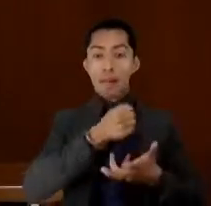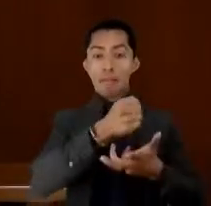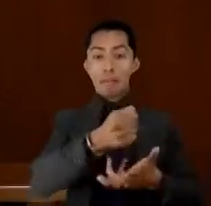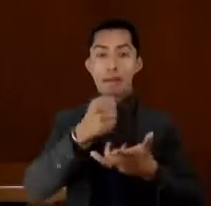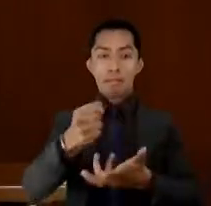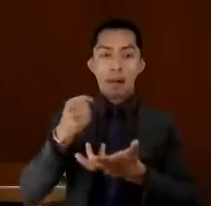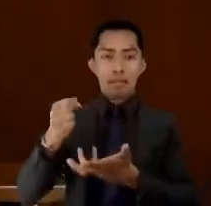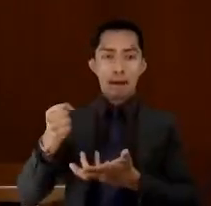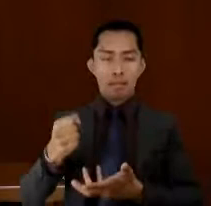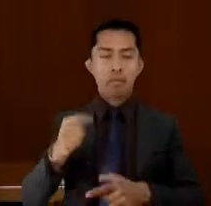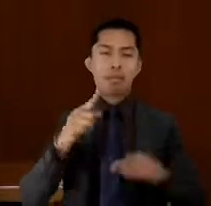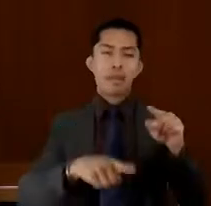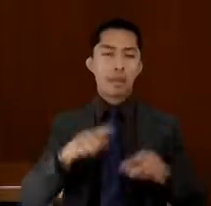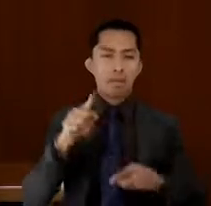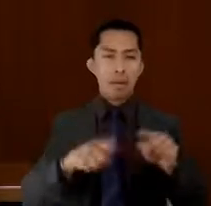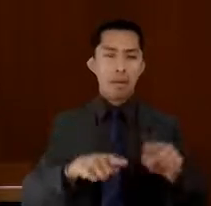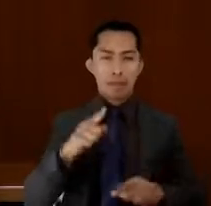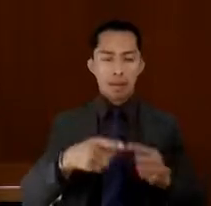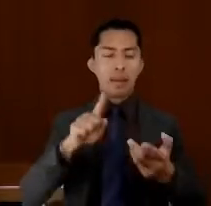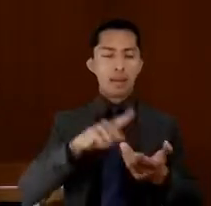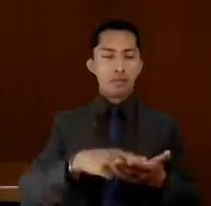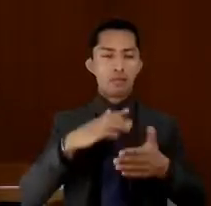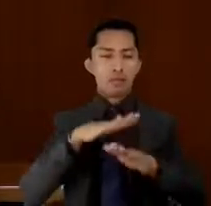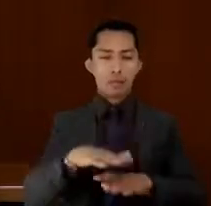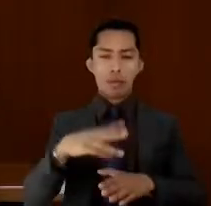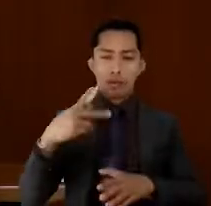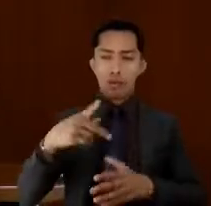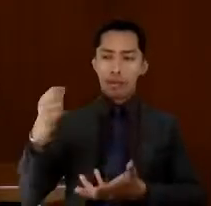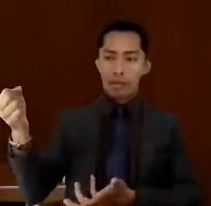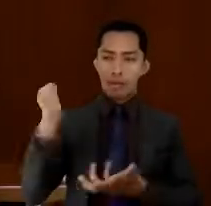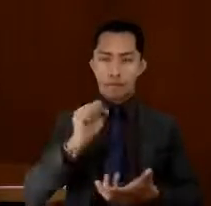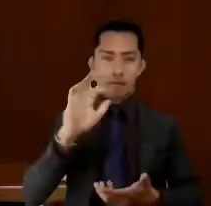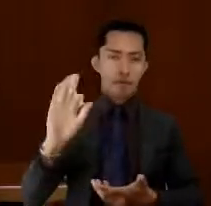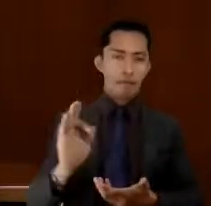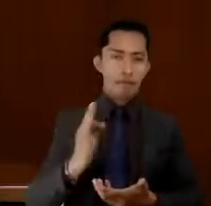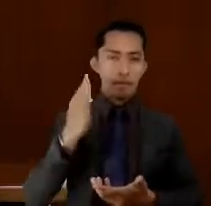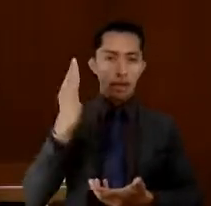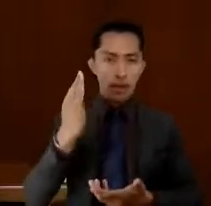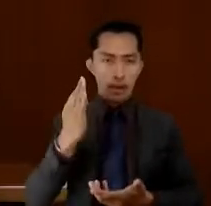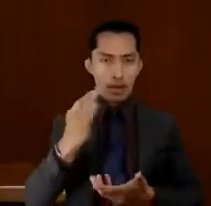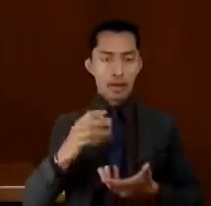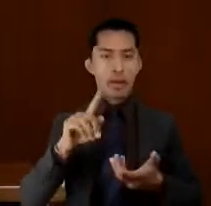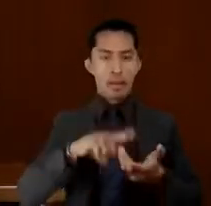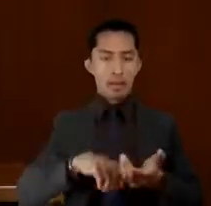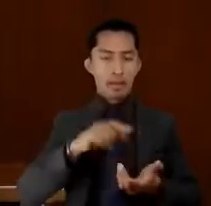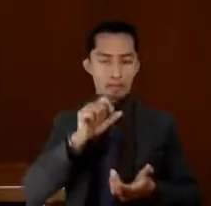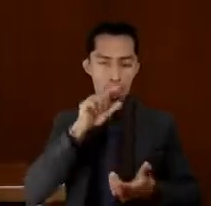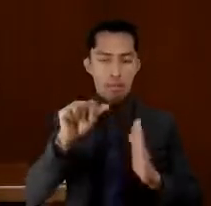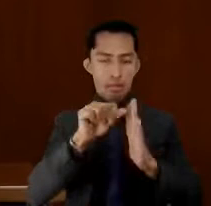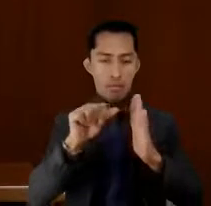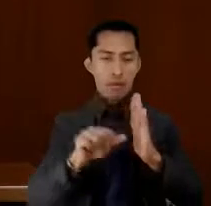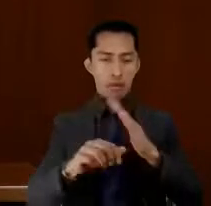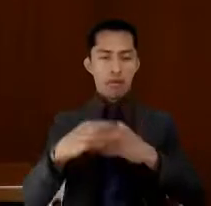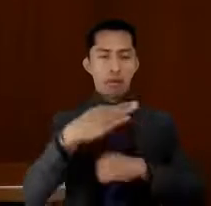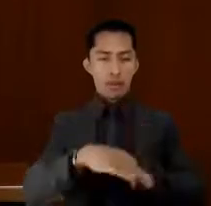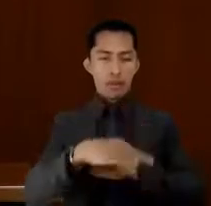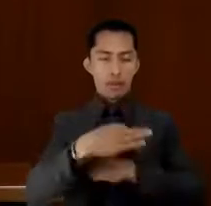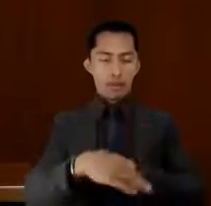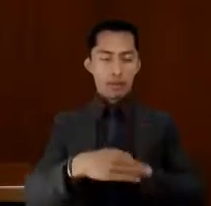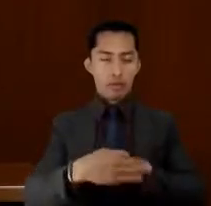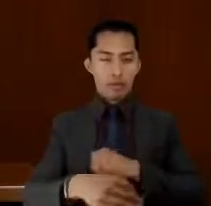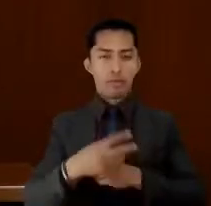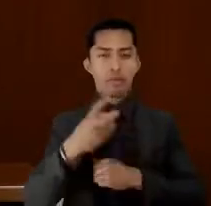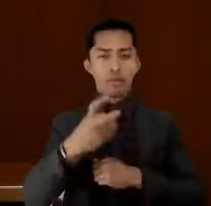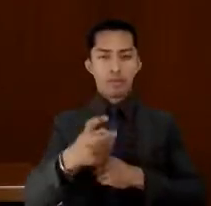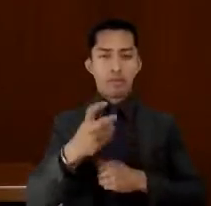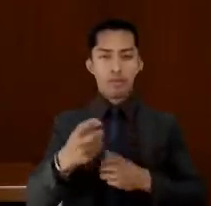una proporción 1:1 respecto de los recursos federales a que se refiere este mismo artículo transitorio. Las